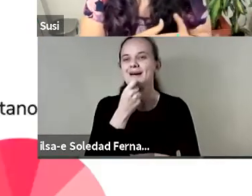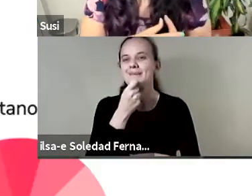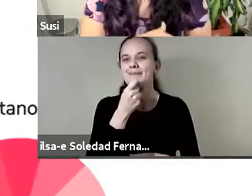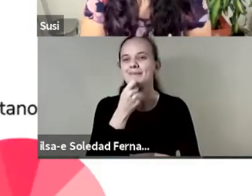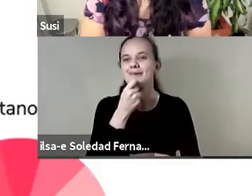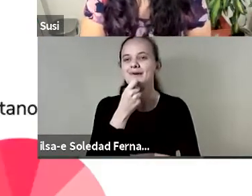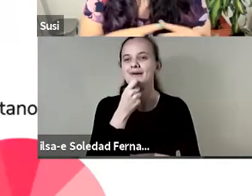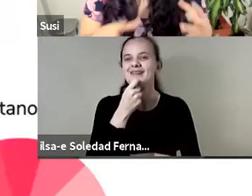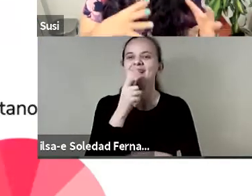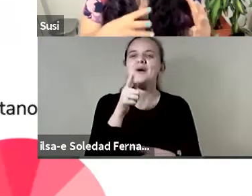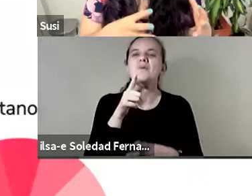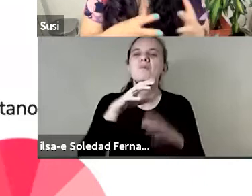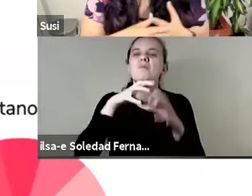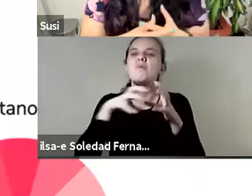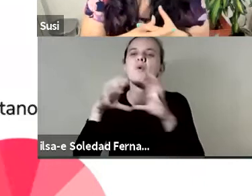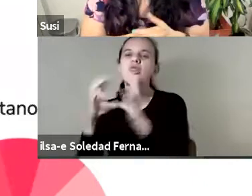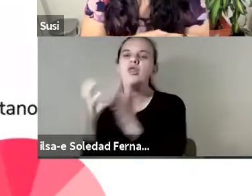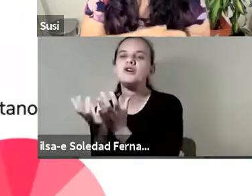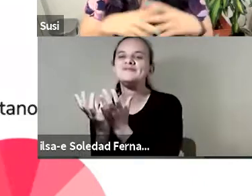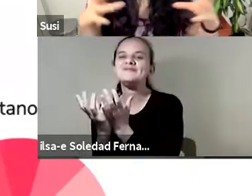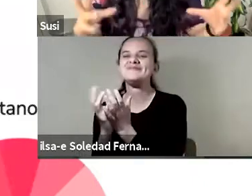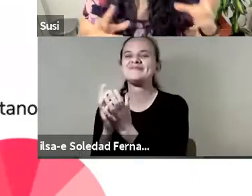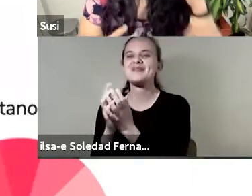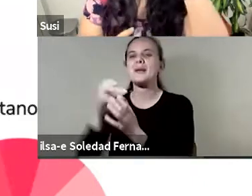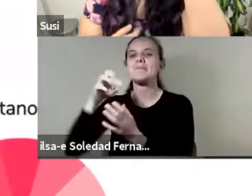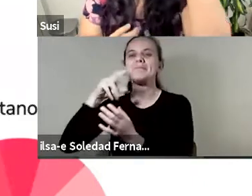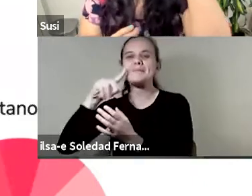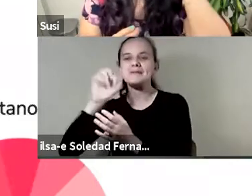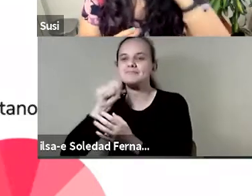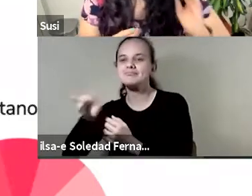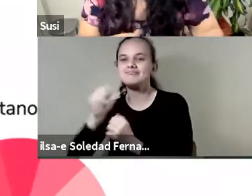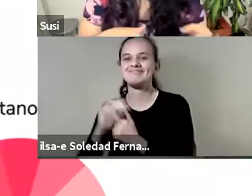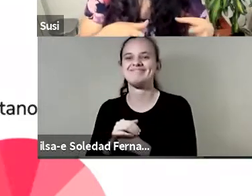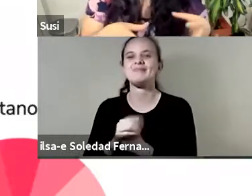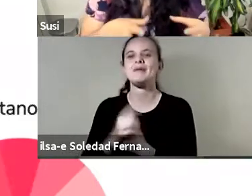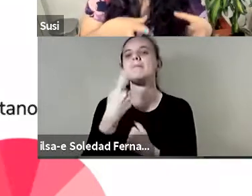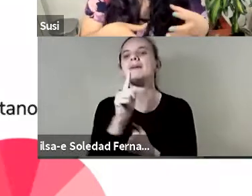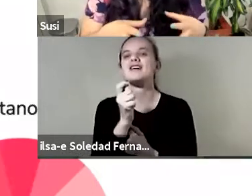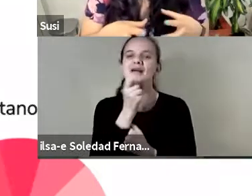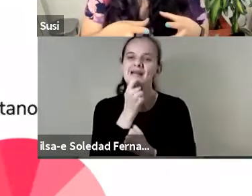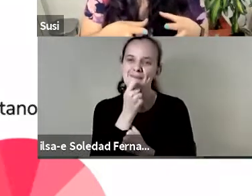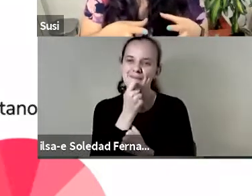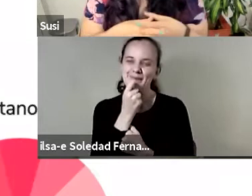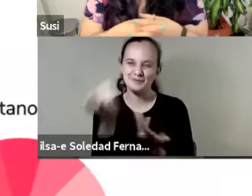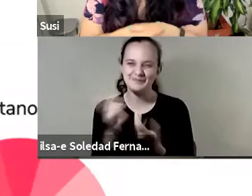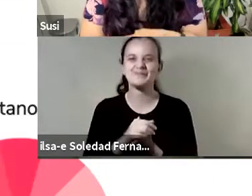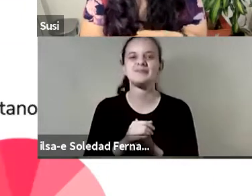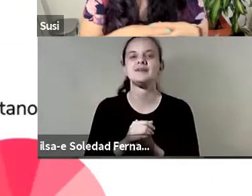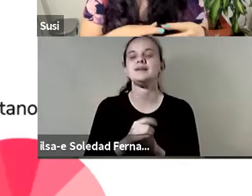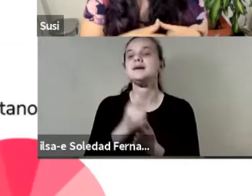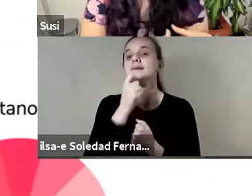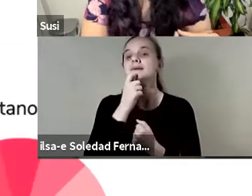Hay otras, por ejemplo, vamos a dar un ejemplo de daltonismo, este es más el mundillo de la pipi, ella es la que está más siempre con este